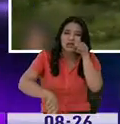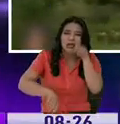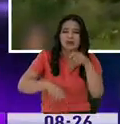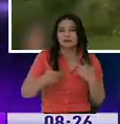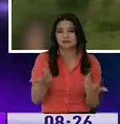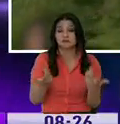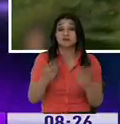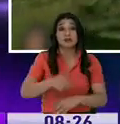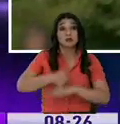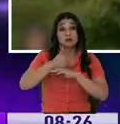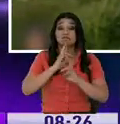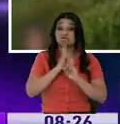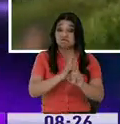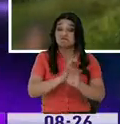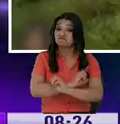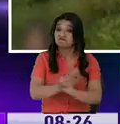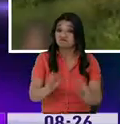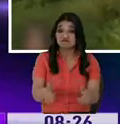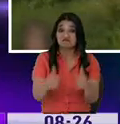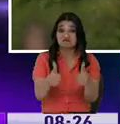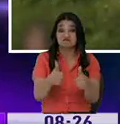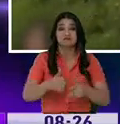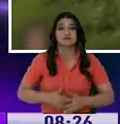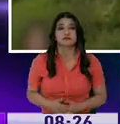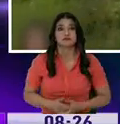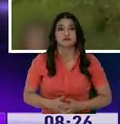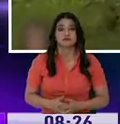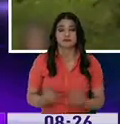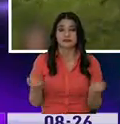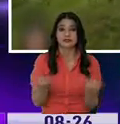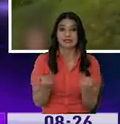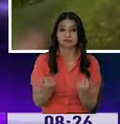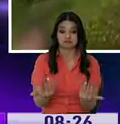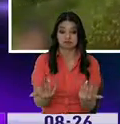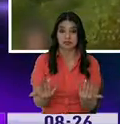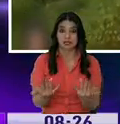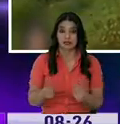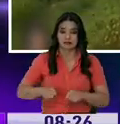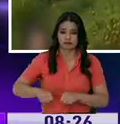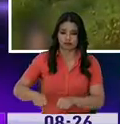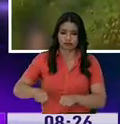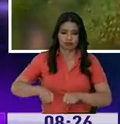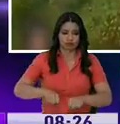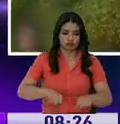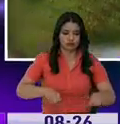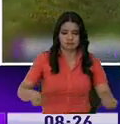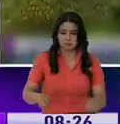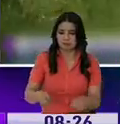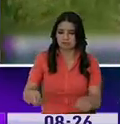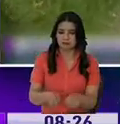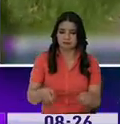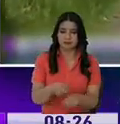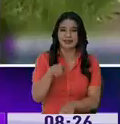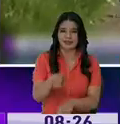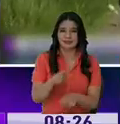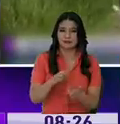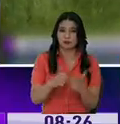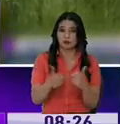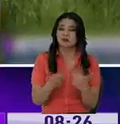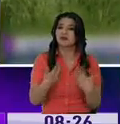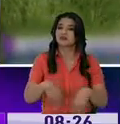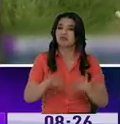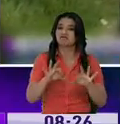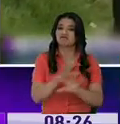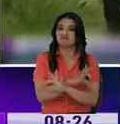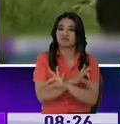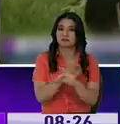dieron respuesta y como ustedes pueden ver pues se ha realizado la poda del cct que era uno de los principales problemas que tenían nuestros vecinos así que vamos